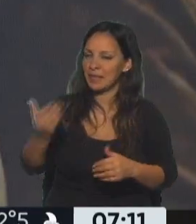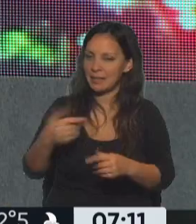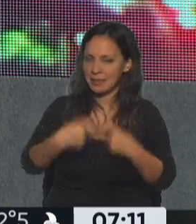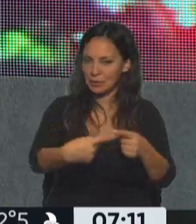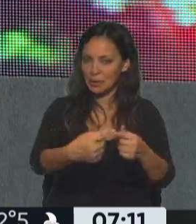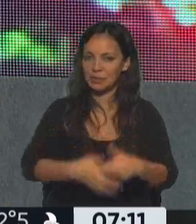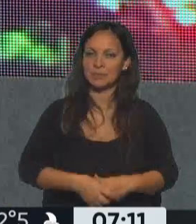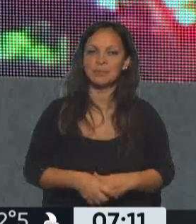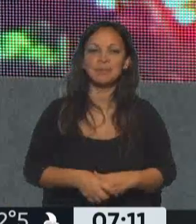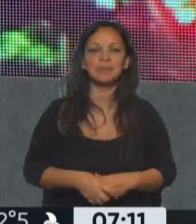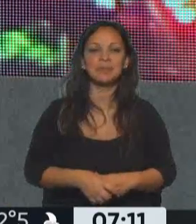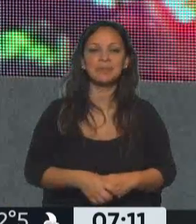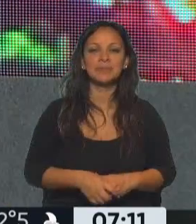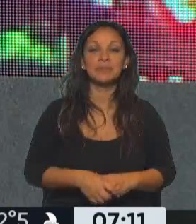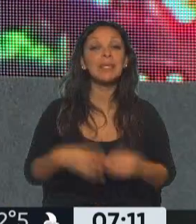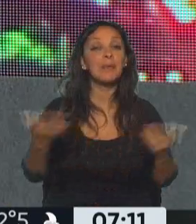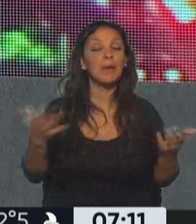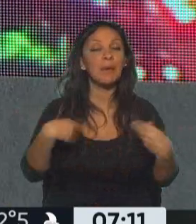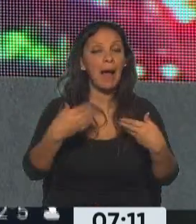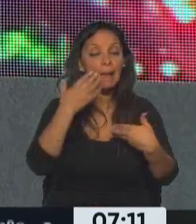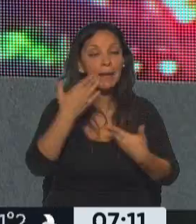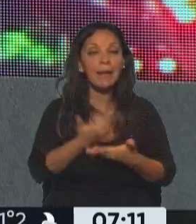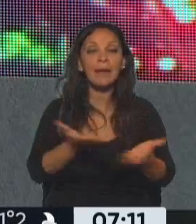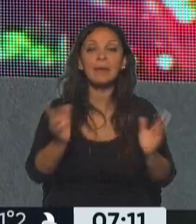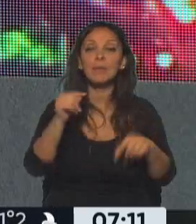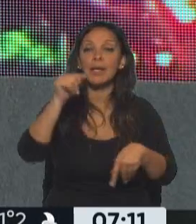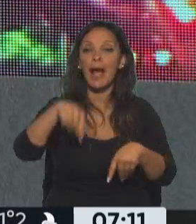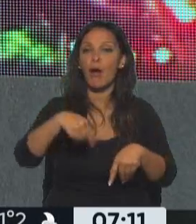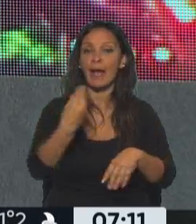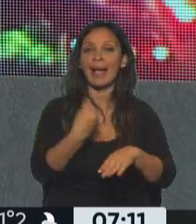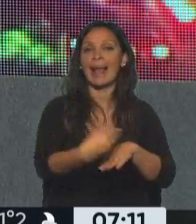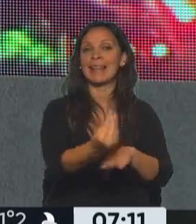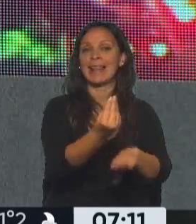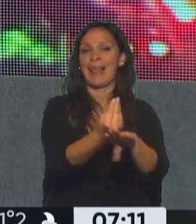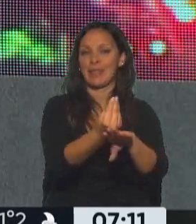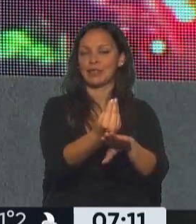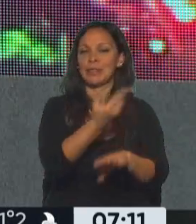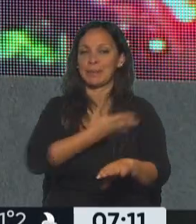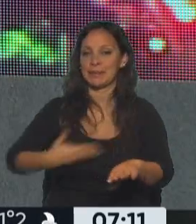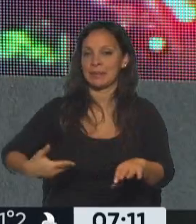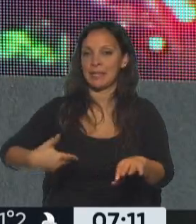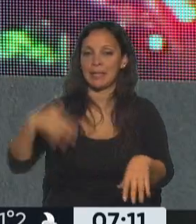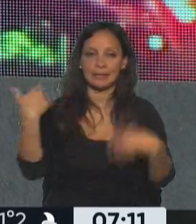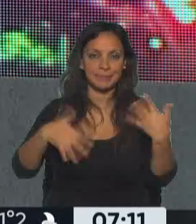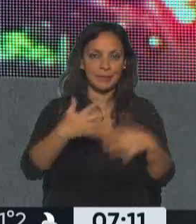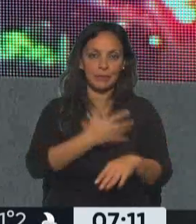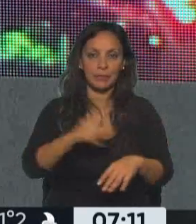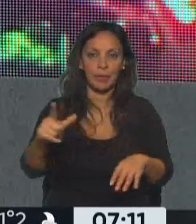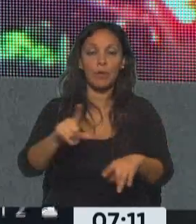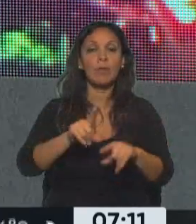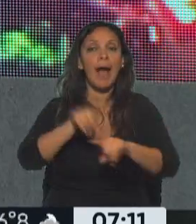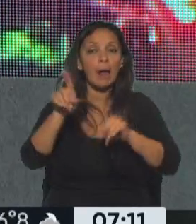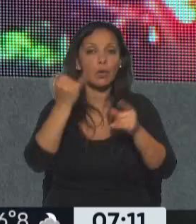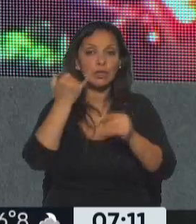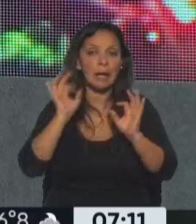Seguimos. Y abran paso porque los precandidatos a presidente están a pleno esta semana de cierres de campaña, algunos que ya cerraron, el caso de Milei que lo veíamos